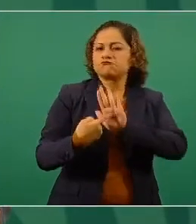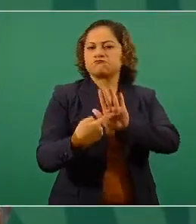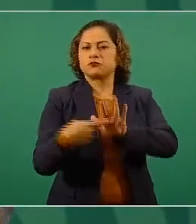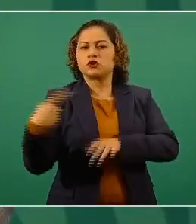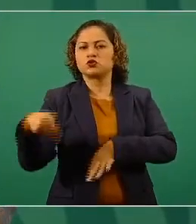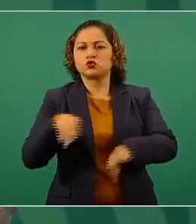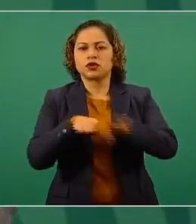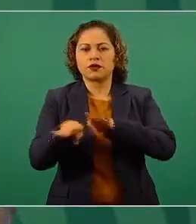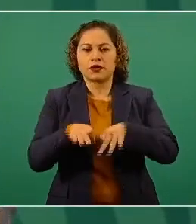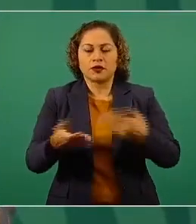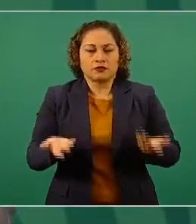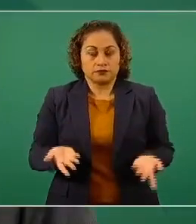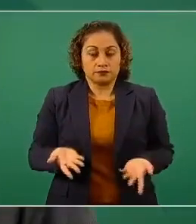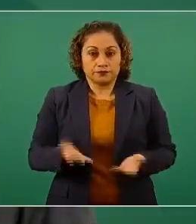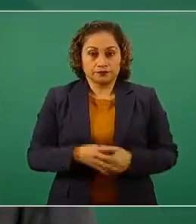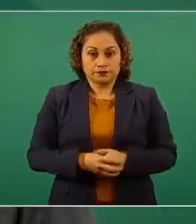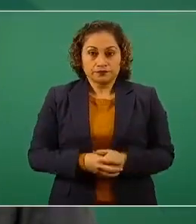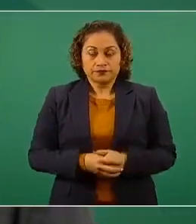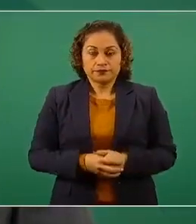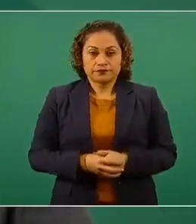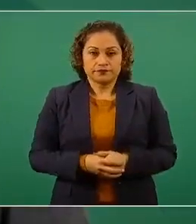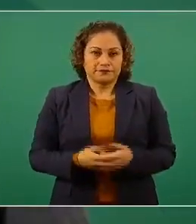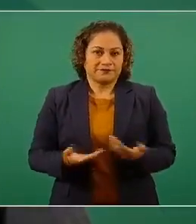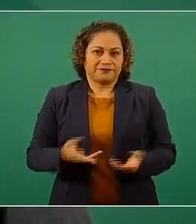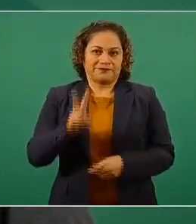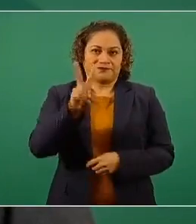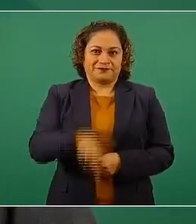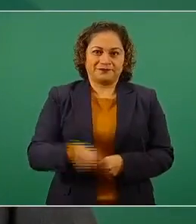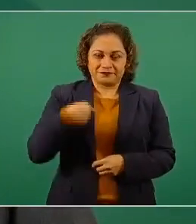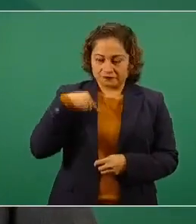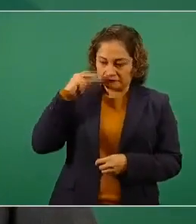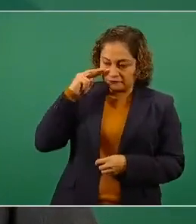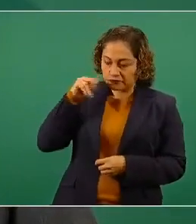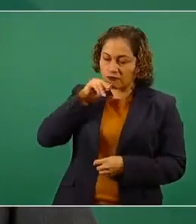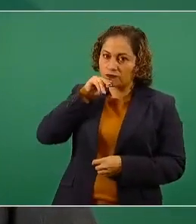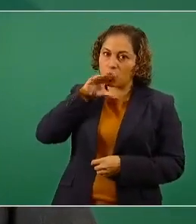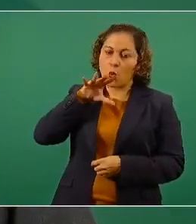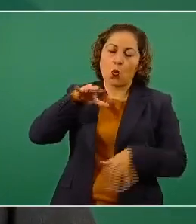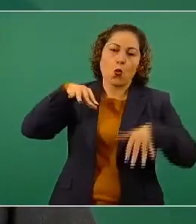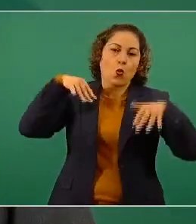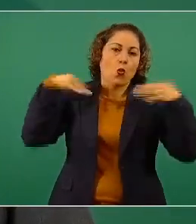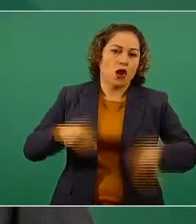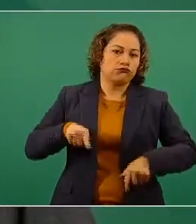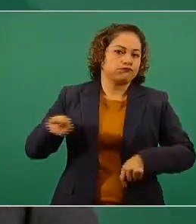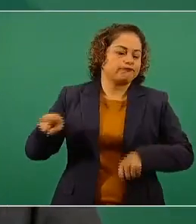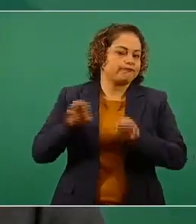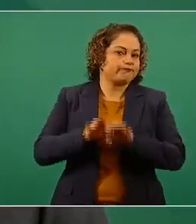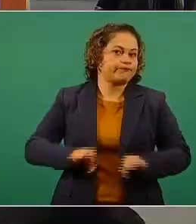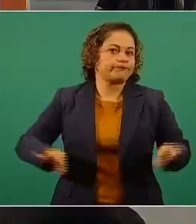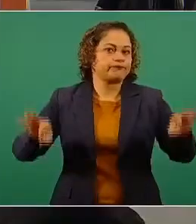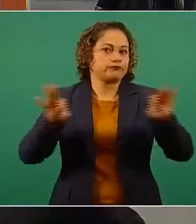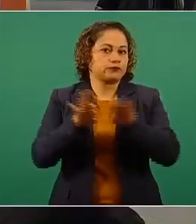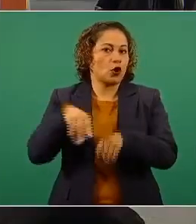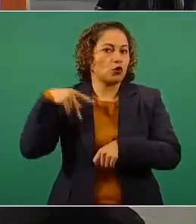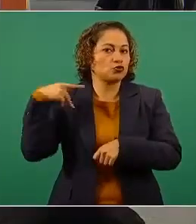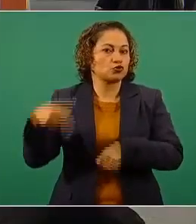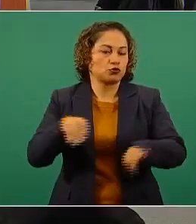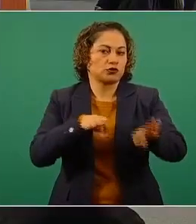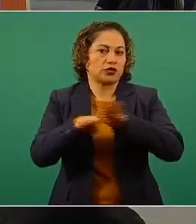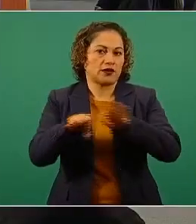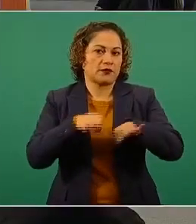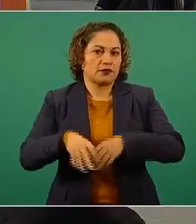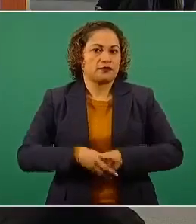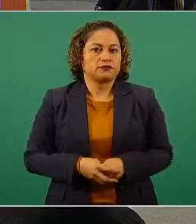que es la verdad algo excepcional. Ya hemos hablado